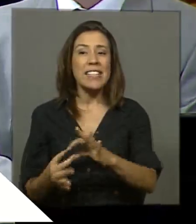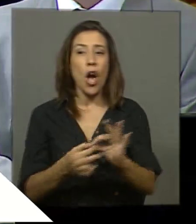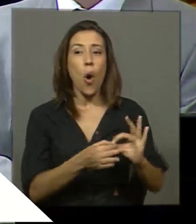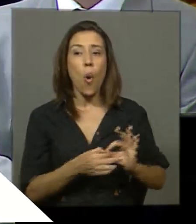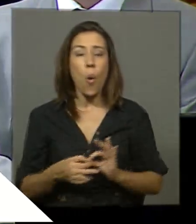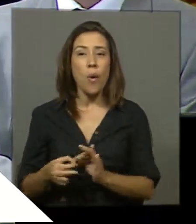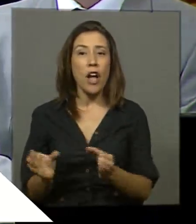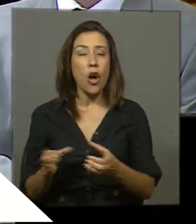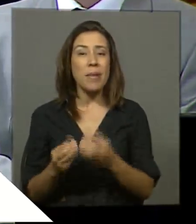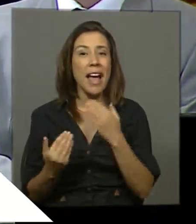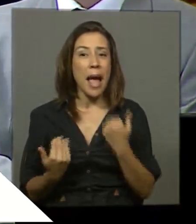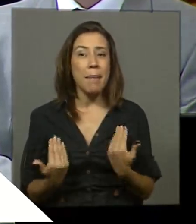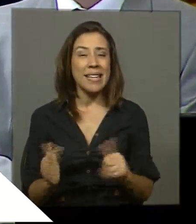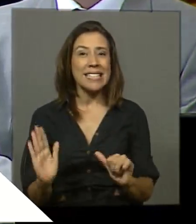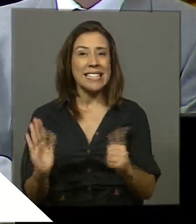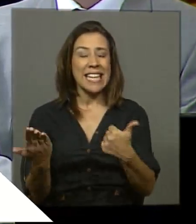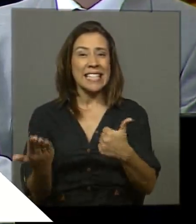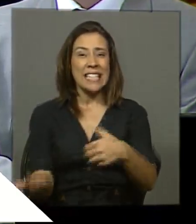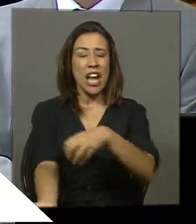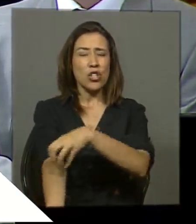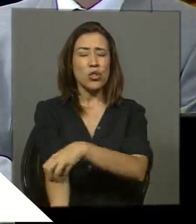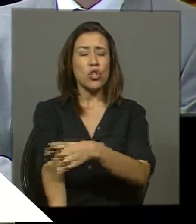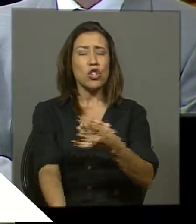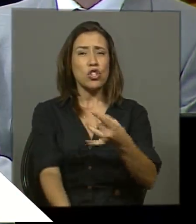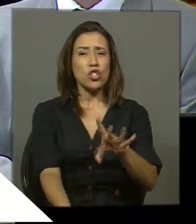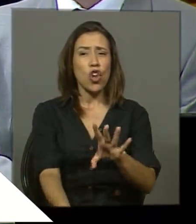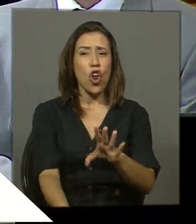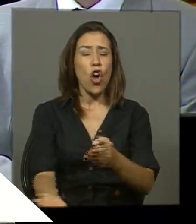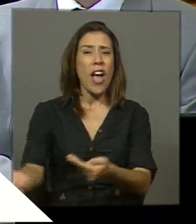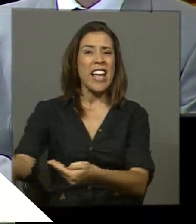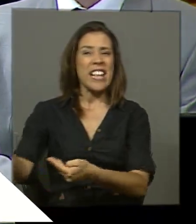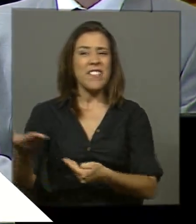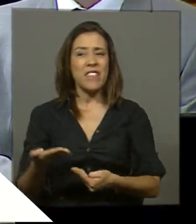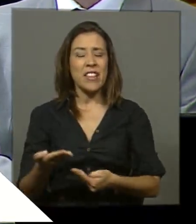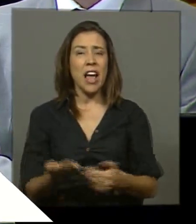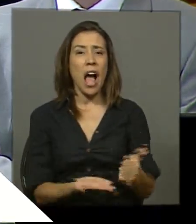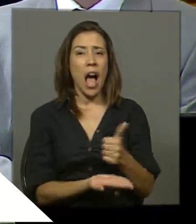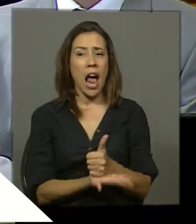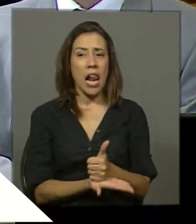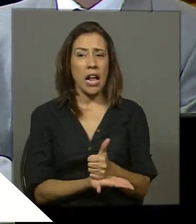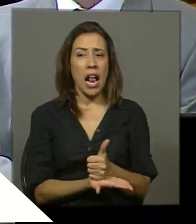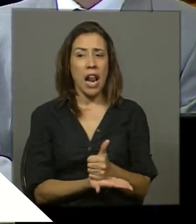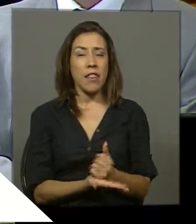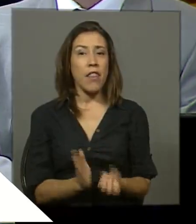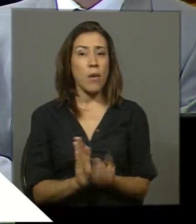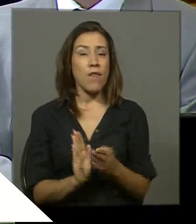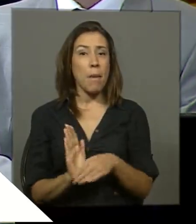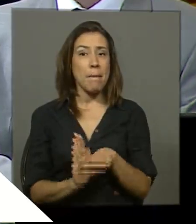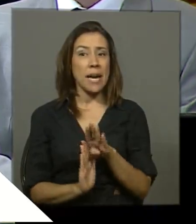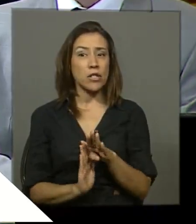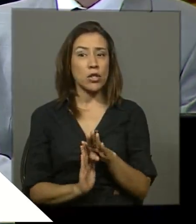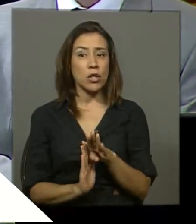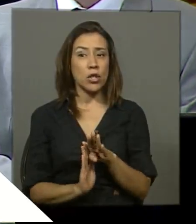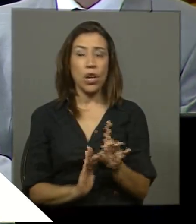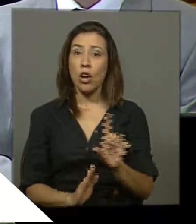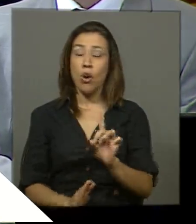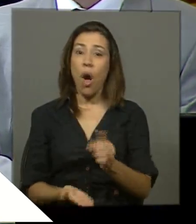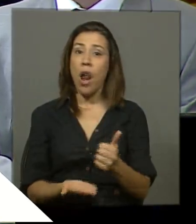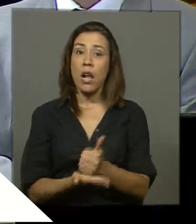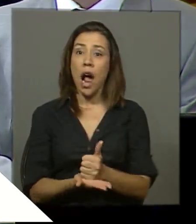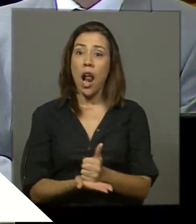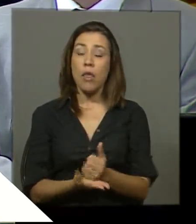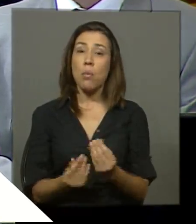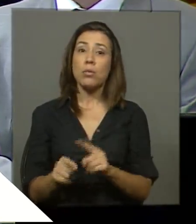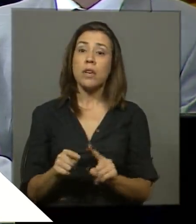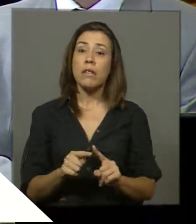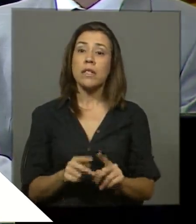en el comité de emergencia en la sexta región solo se invita a los alcaldes de la nueva mayoría no a los alcaldes que